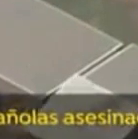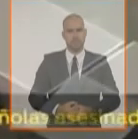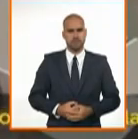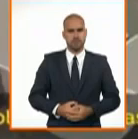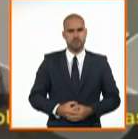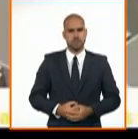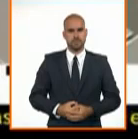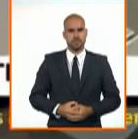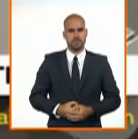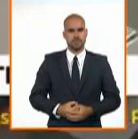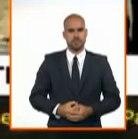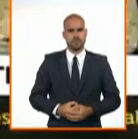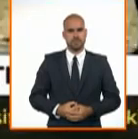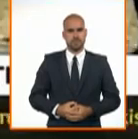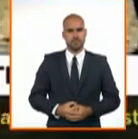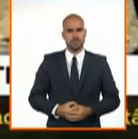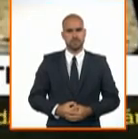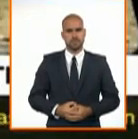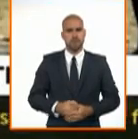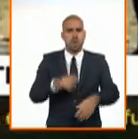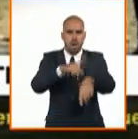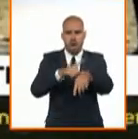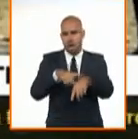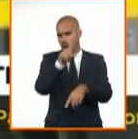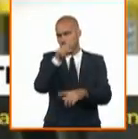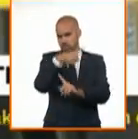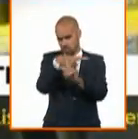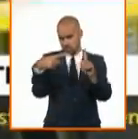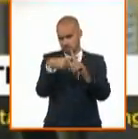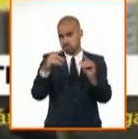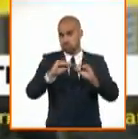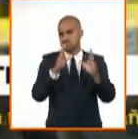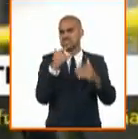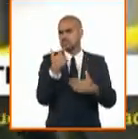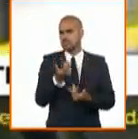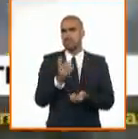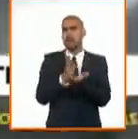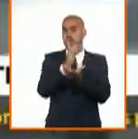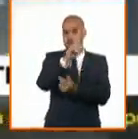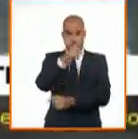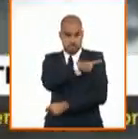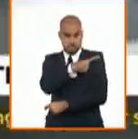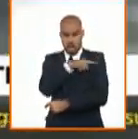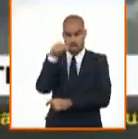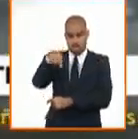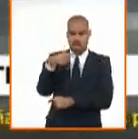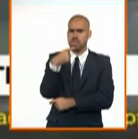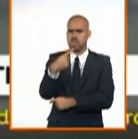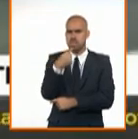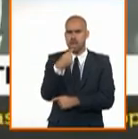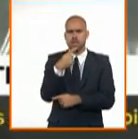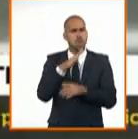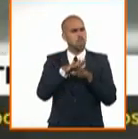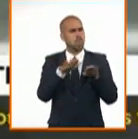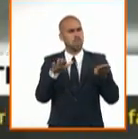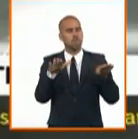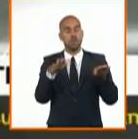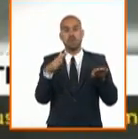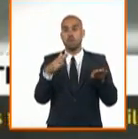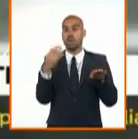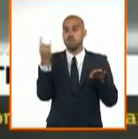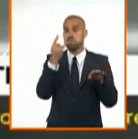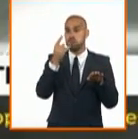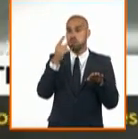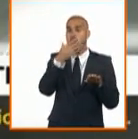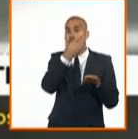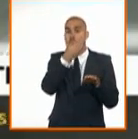once y media de la mañana total normalidad en esta escuela de primaria de ubal de cuando de repente este joven de 18 años entra